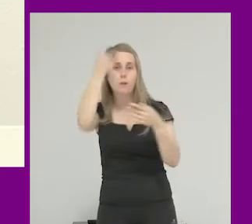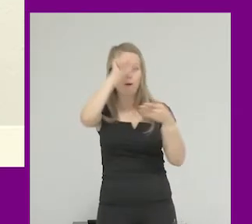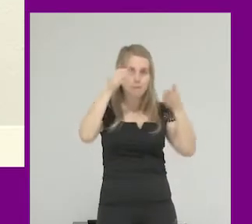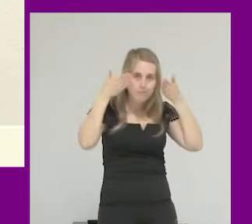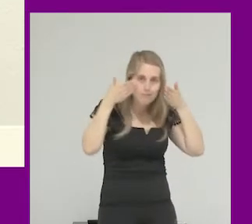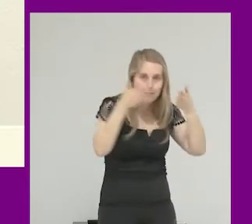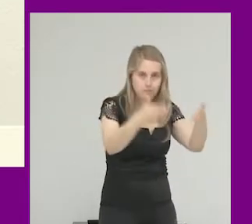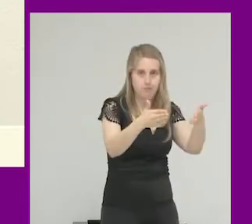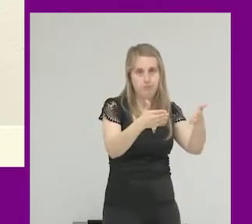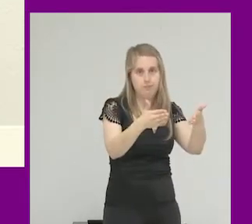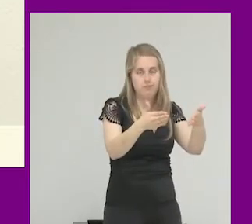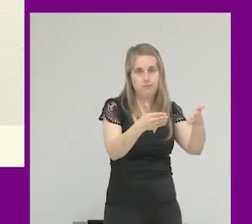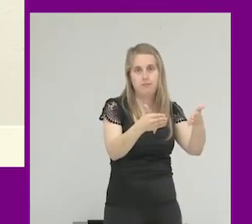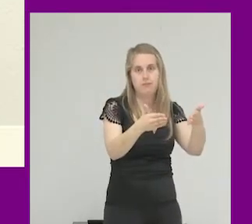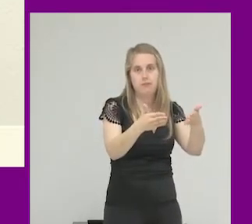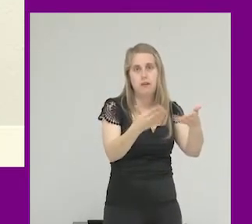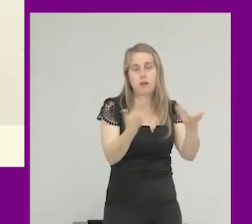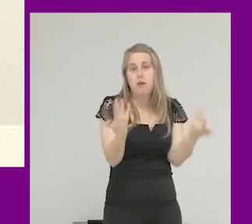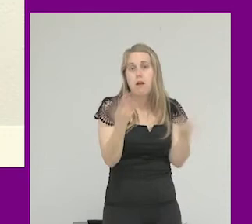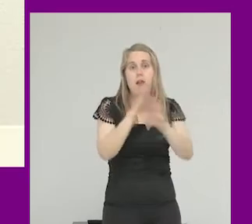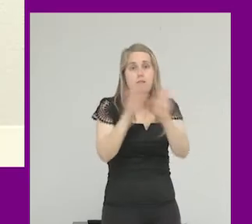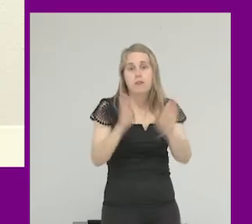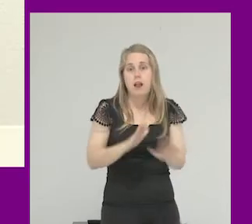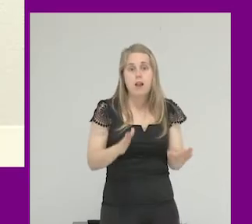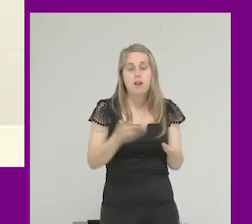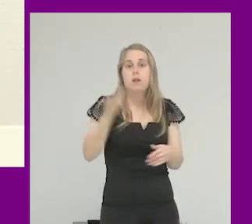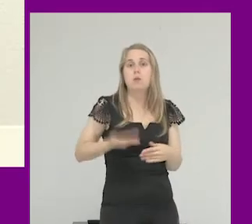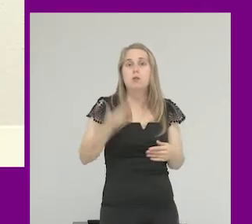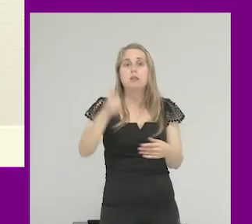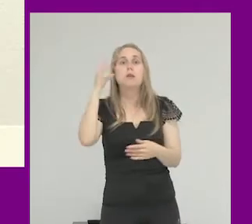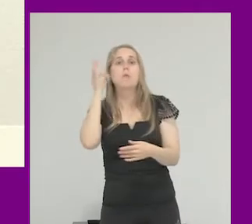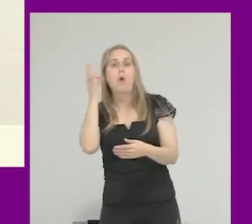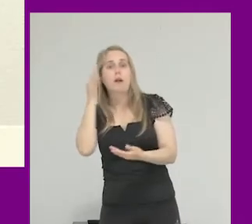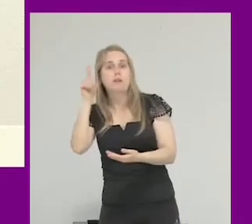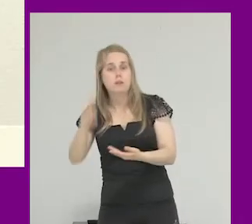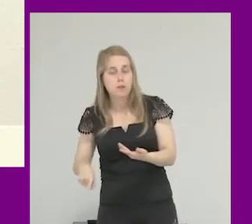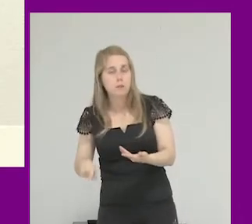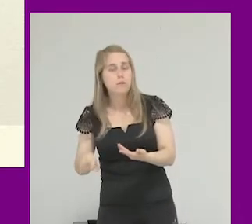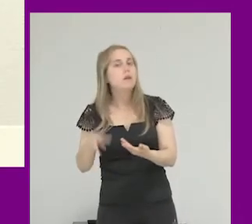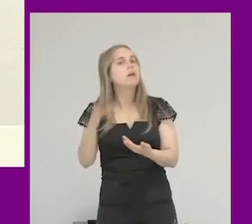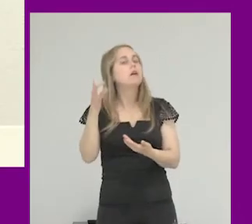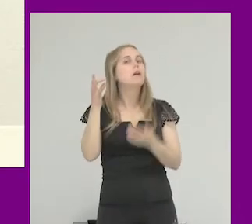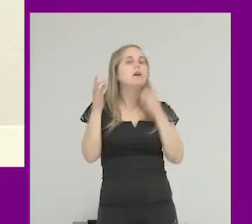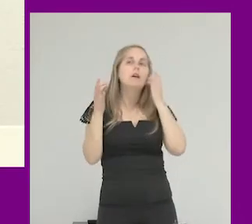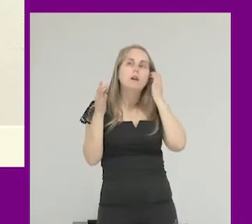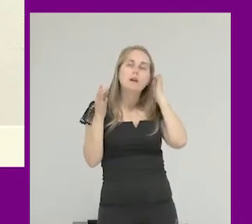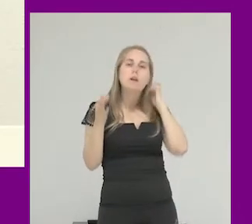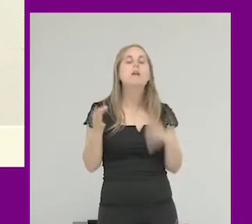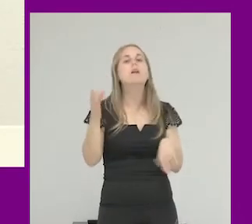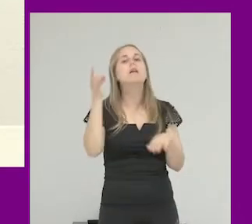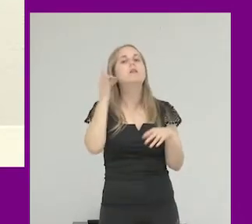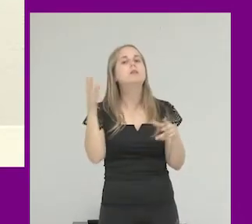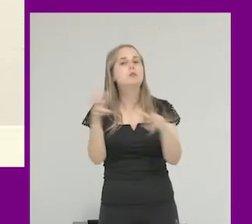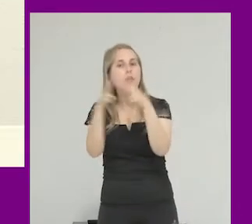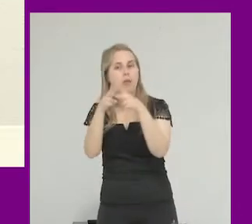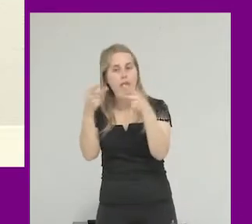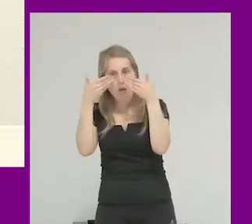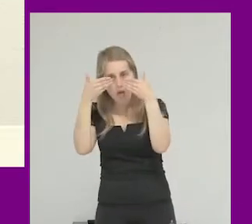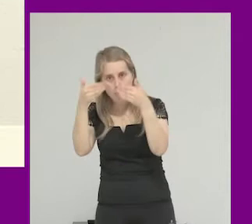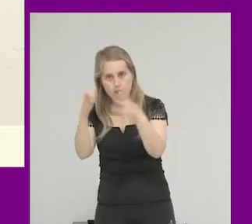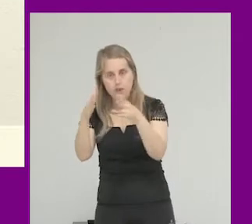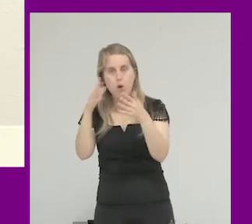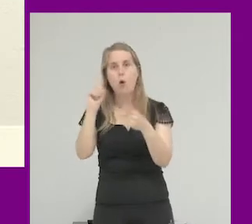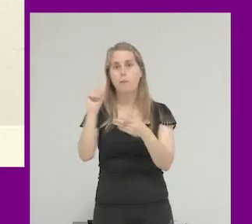masculino. Cuando son cosas relevantes de mujeres, normalmente van en los apartados de sociedad, no en las